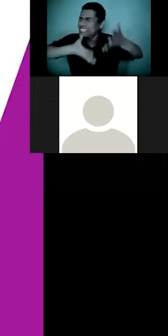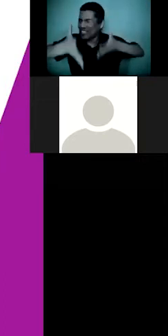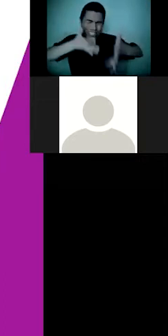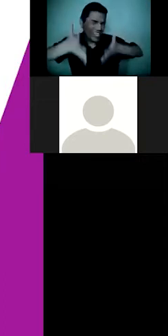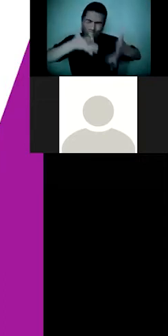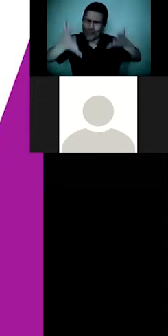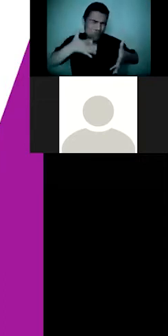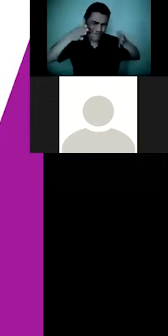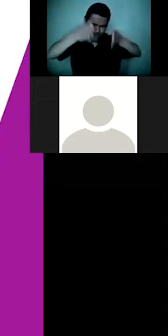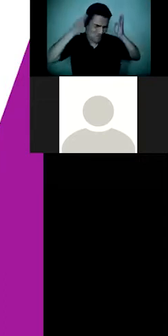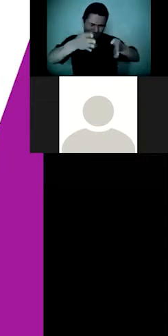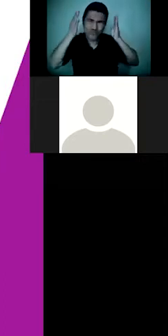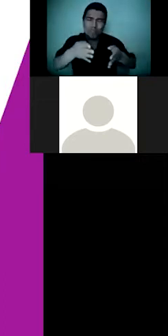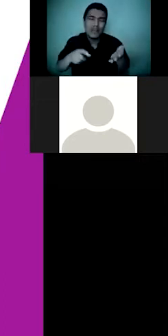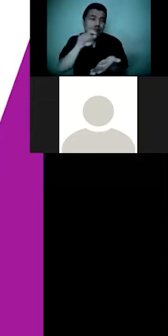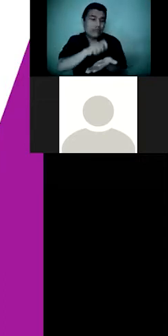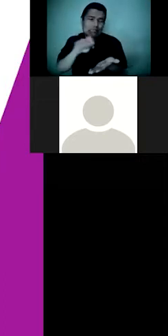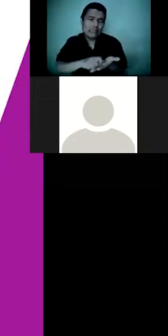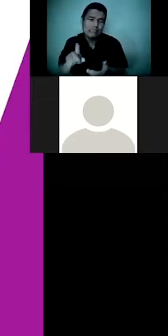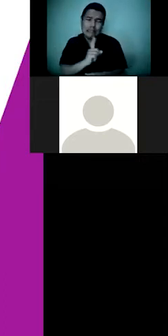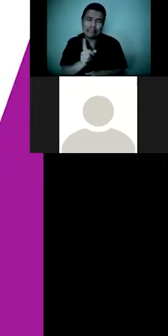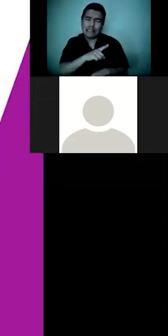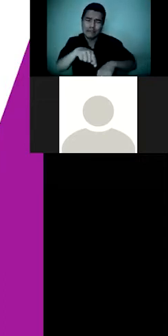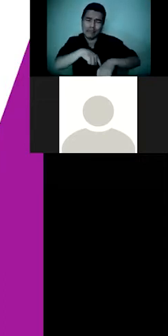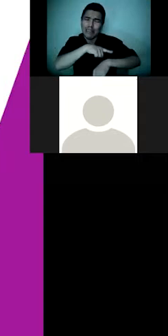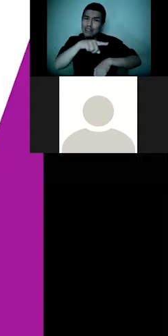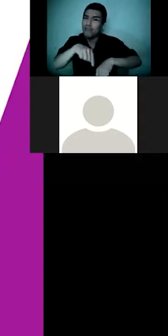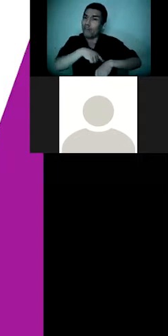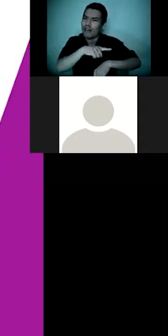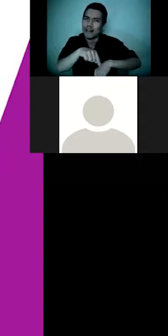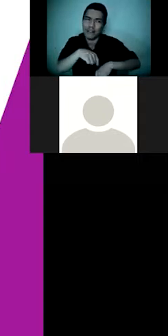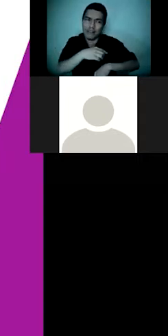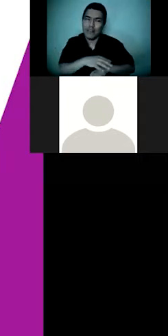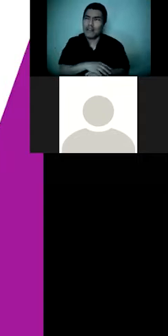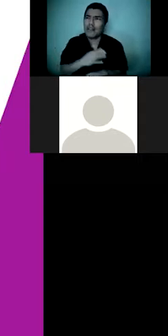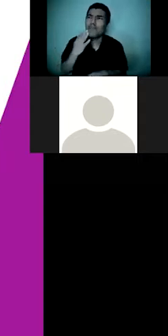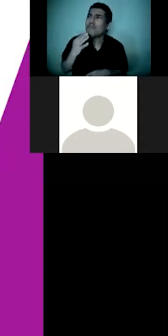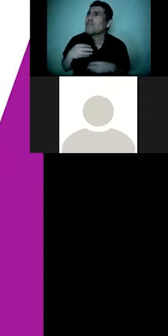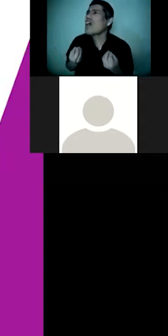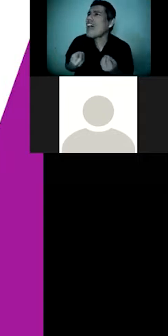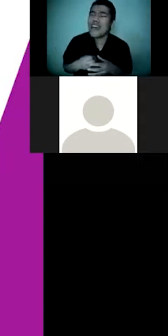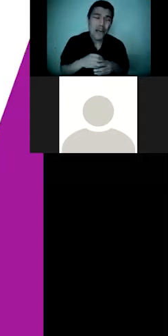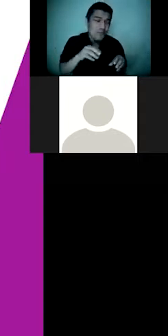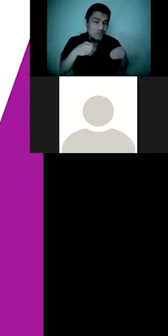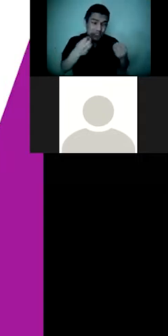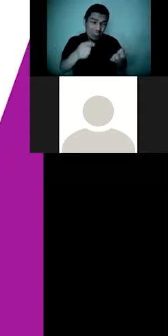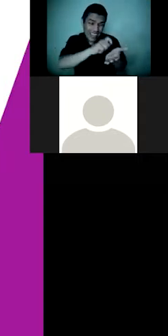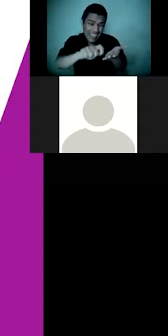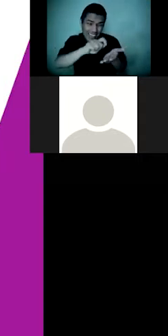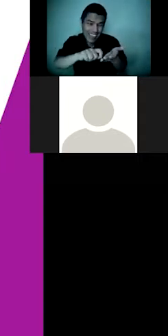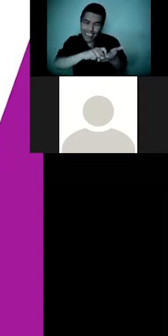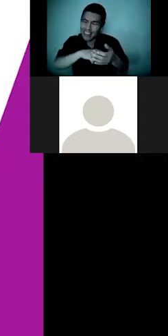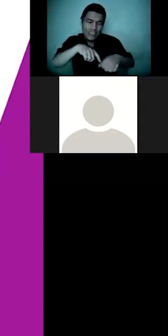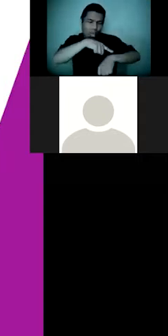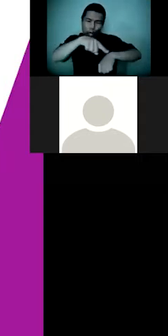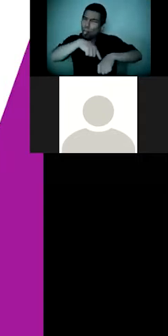sí, lo que vamos a enseñar son las señas. Eso vamos a darlo, a centrarnos todo. Lectura y escritura no, porque eso demora mucho tiempo y